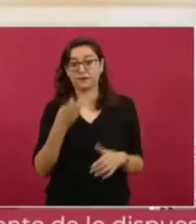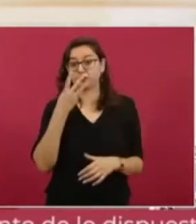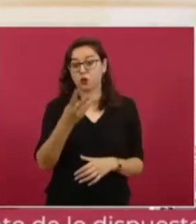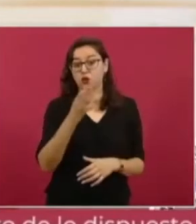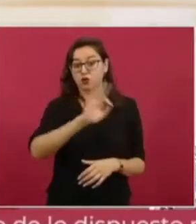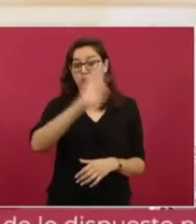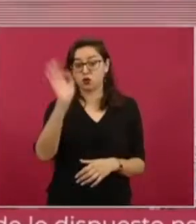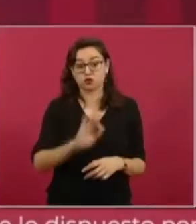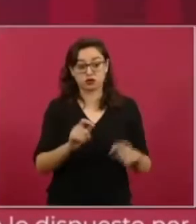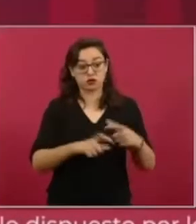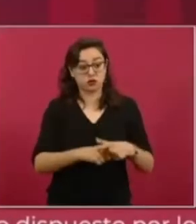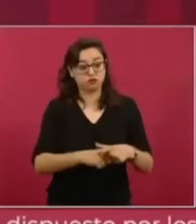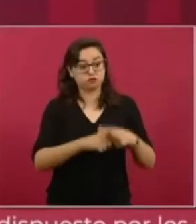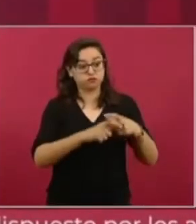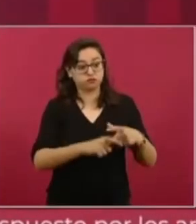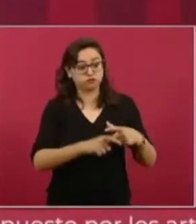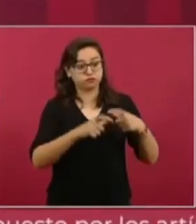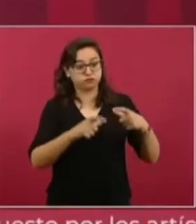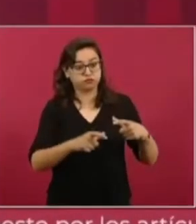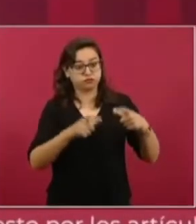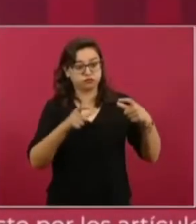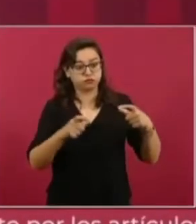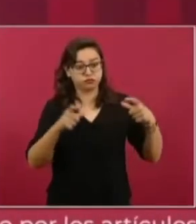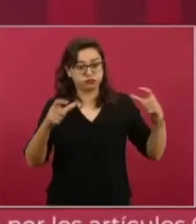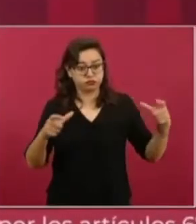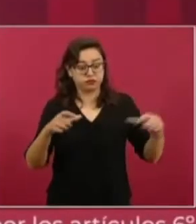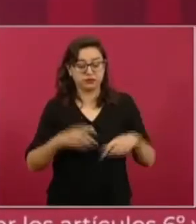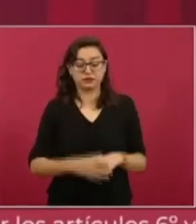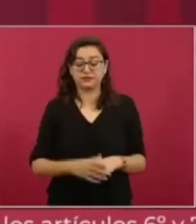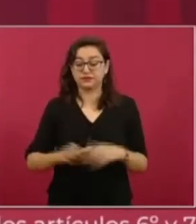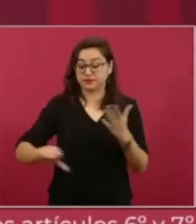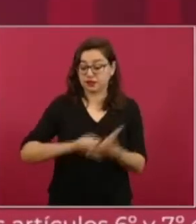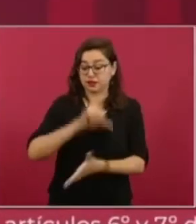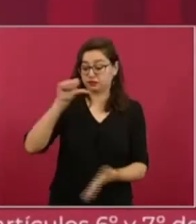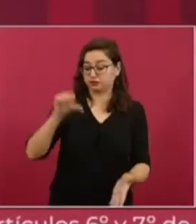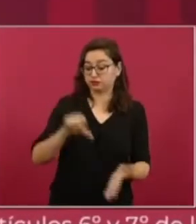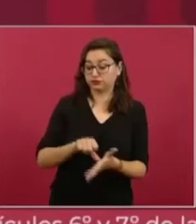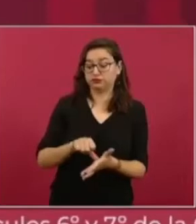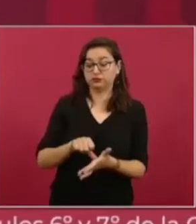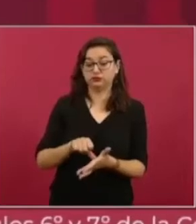(4% en promedio), del centro